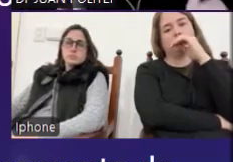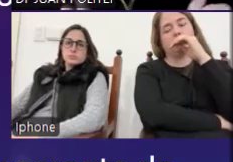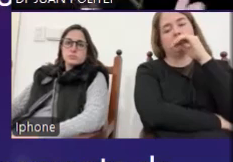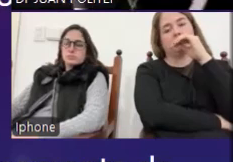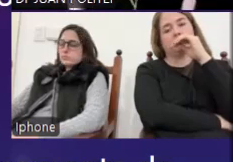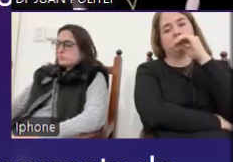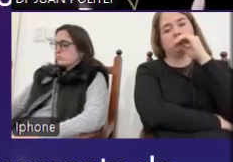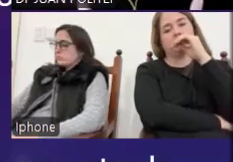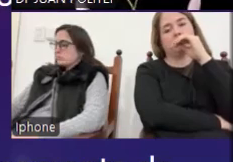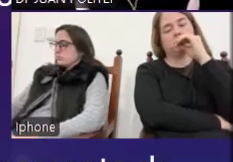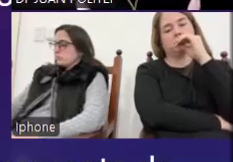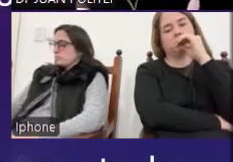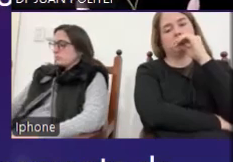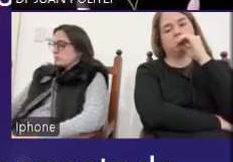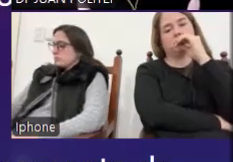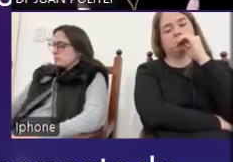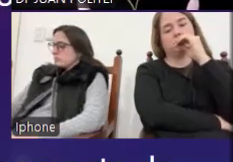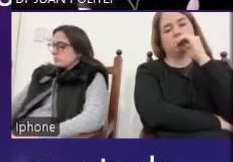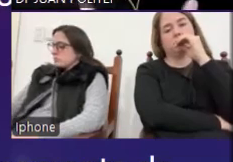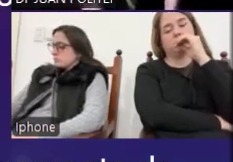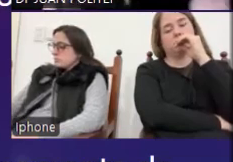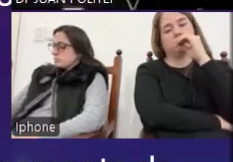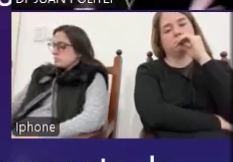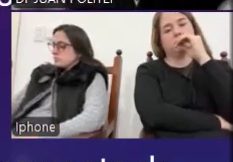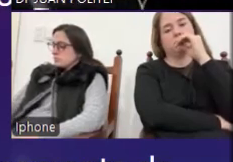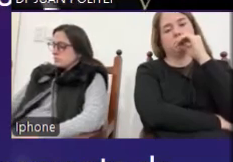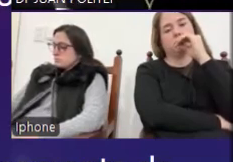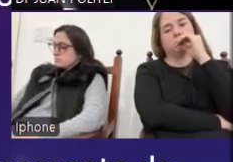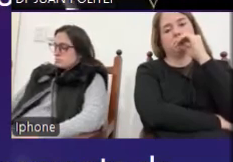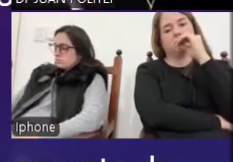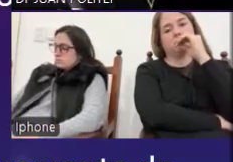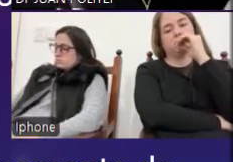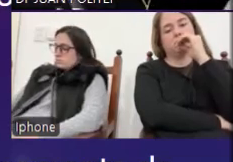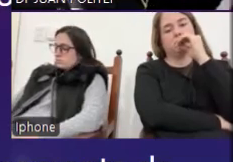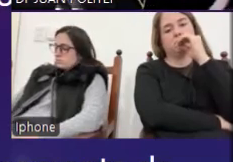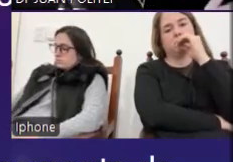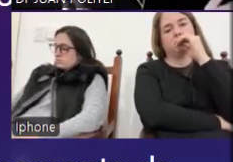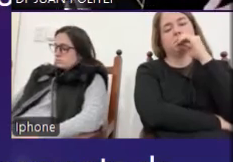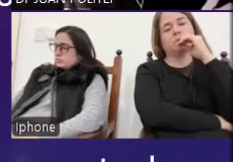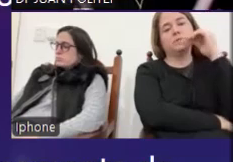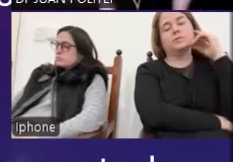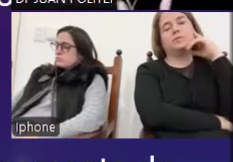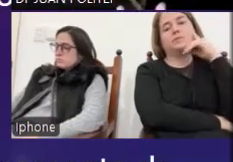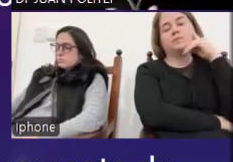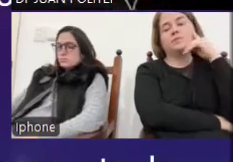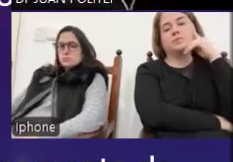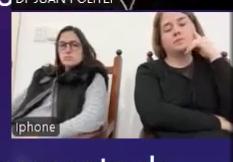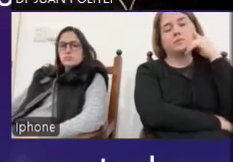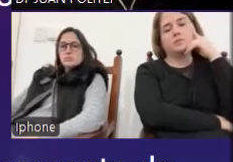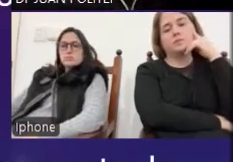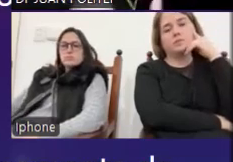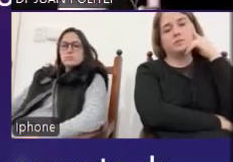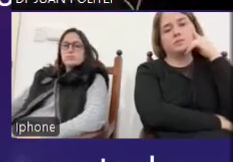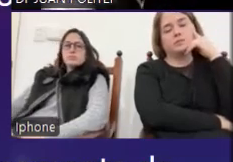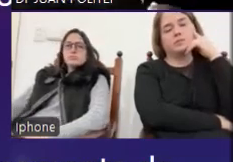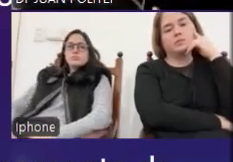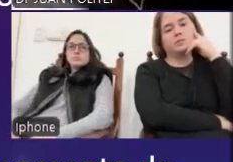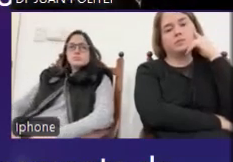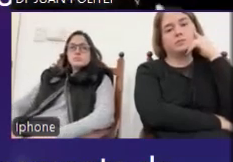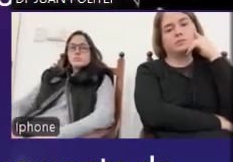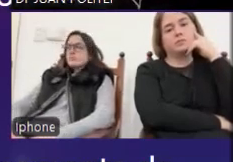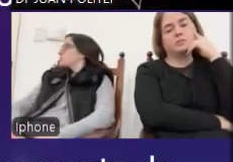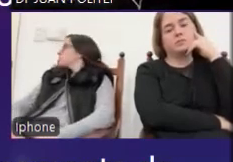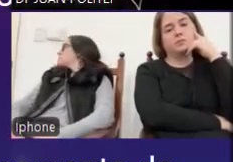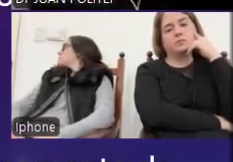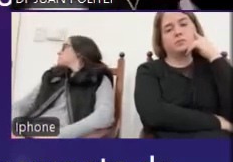protocolo, no siguen con la droga, porque no está aprobada, ¿se entiende? Y no se va a aprobar hasta que no se haga la